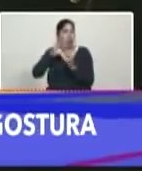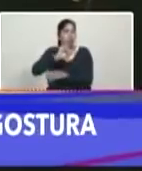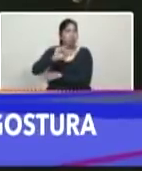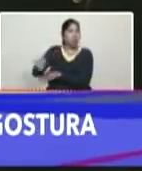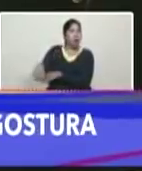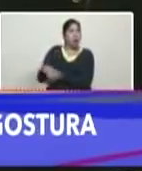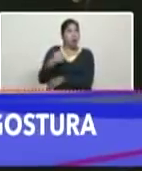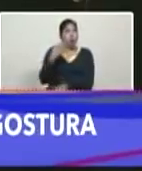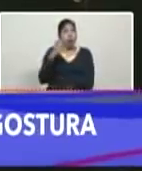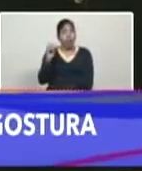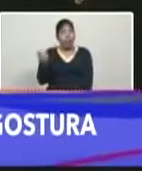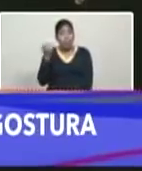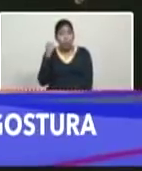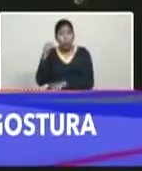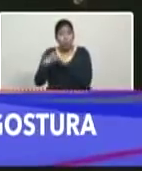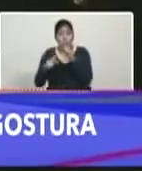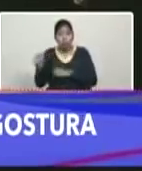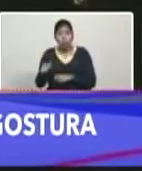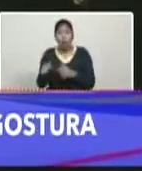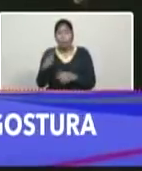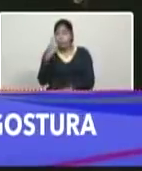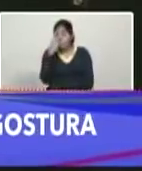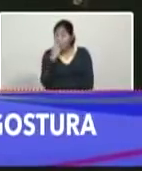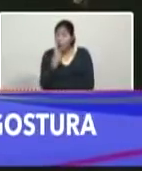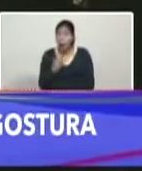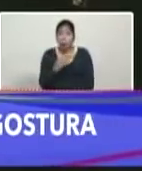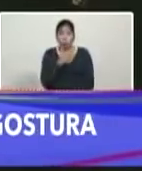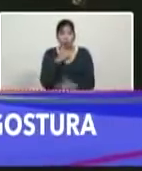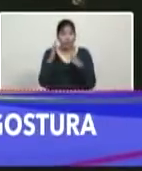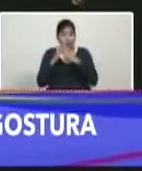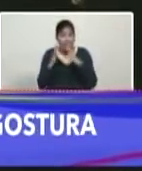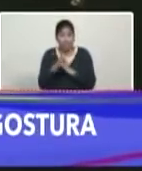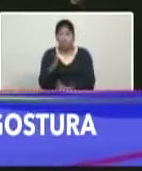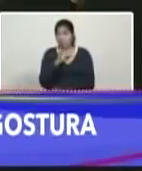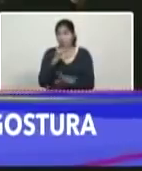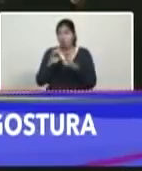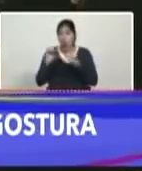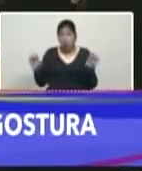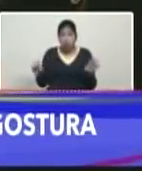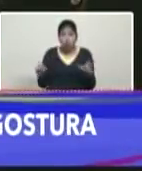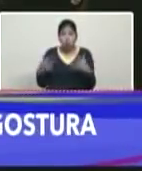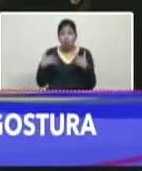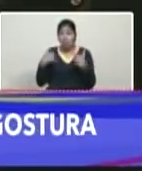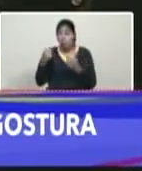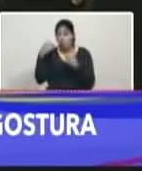Estados Unidos, que no tienen casa, que no tienen educación, que no tienen salud,